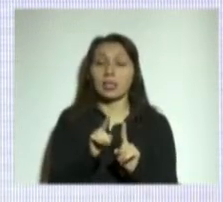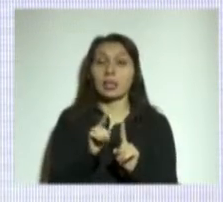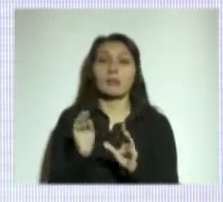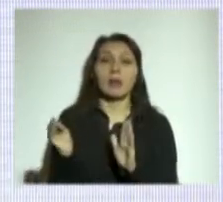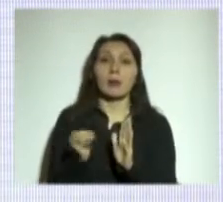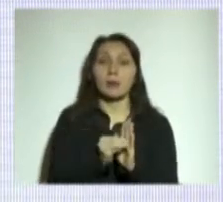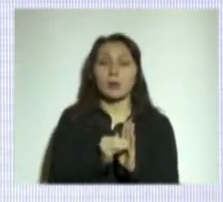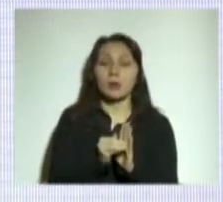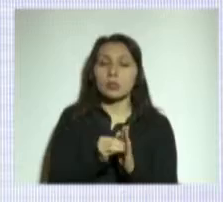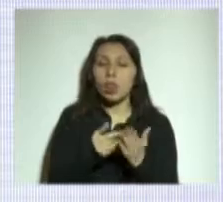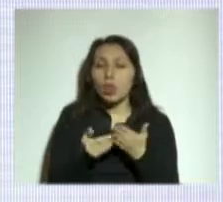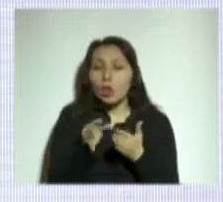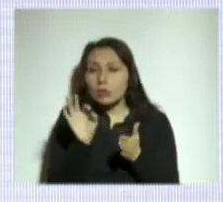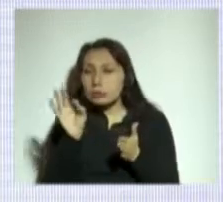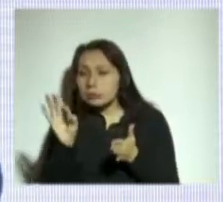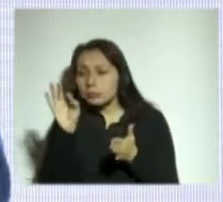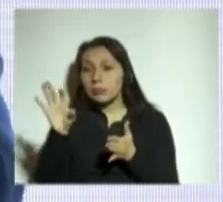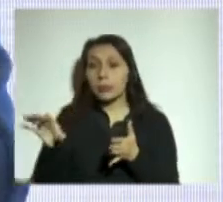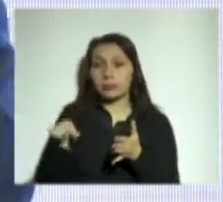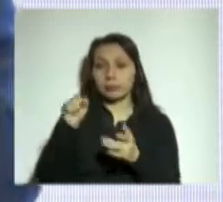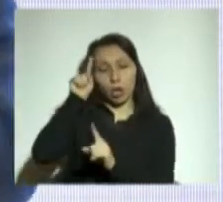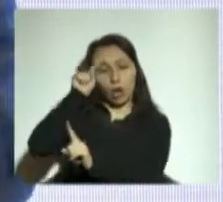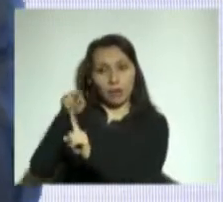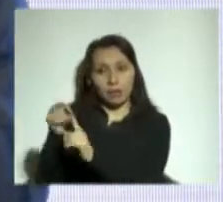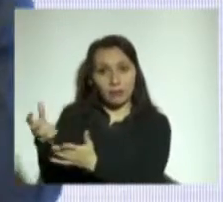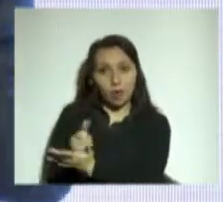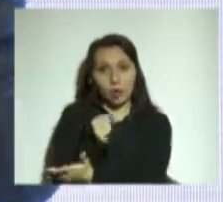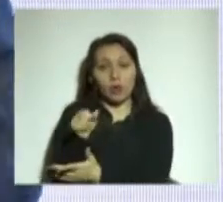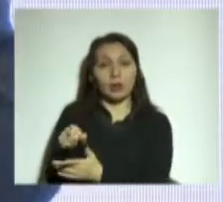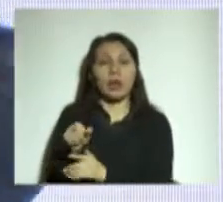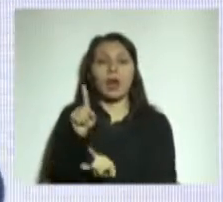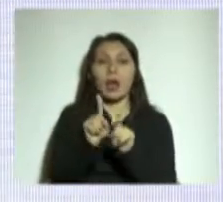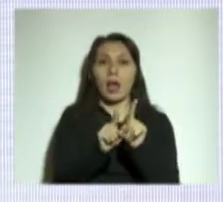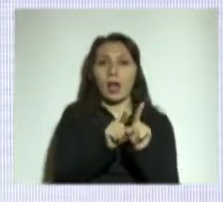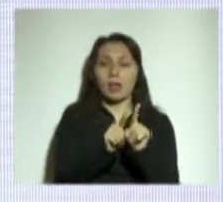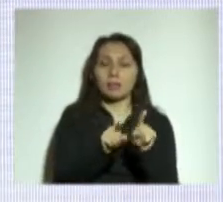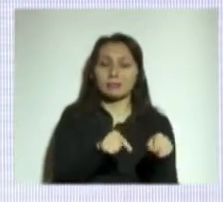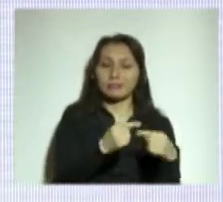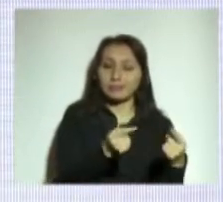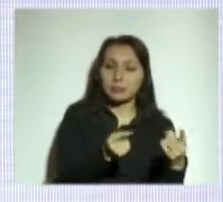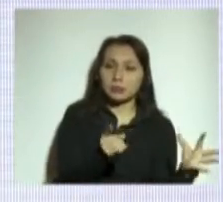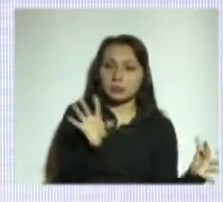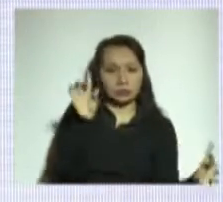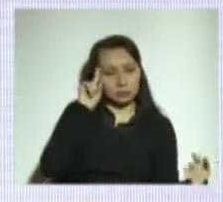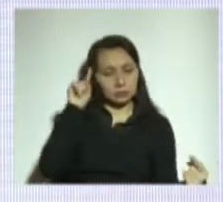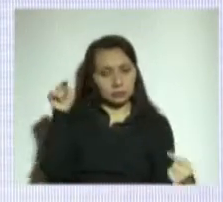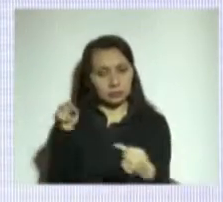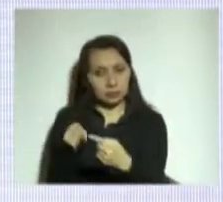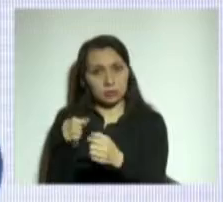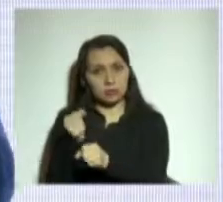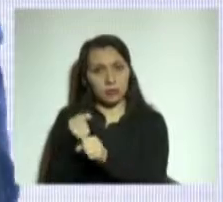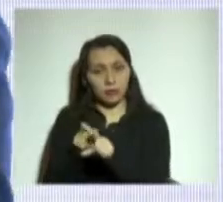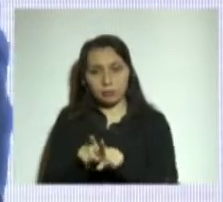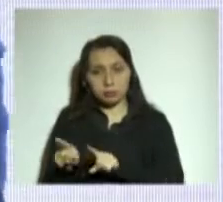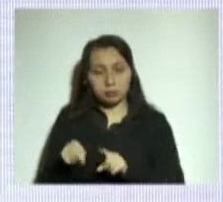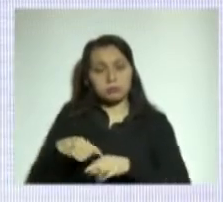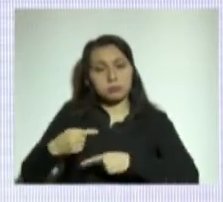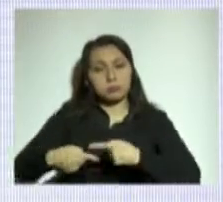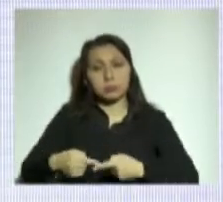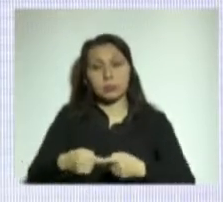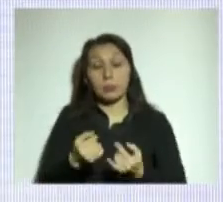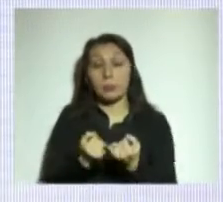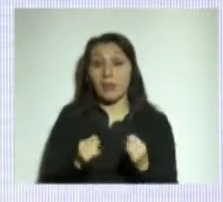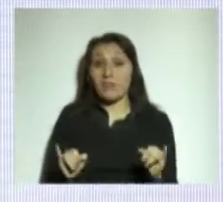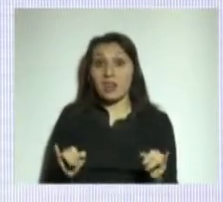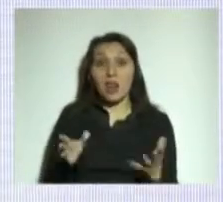a poner la aguja para conseguir esos objetivos, por parte de aquellos que están implicados directamente en la gestión de esos procesos y al